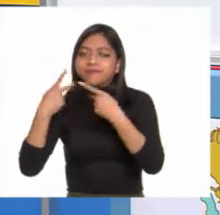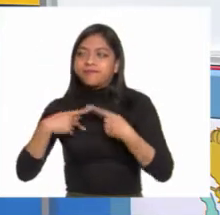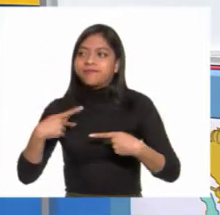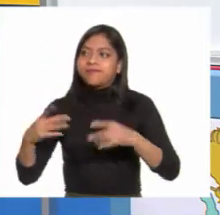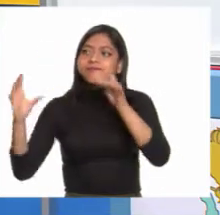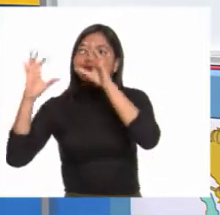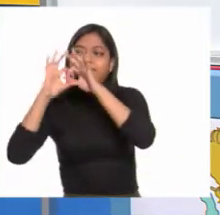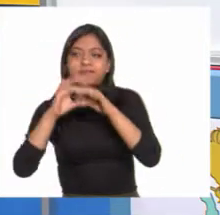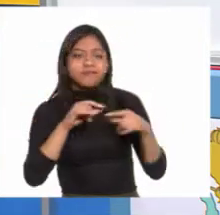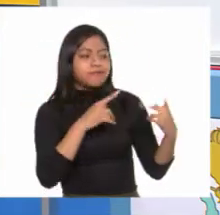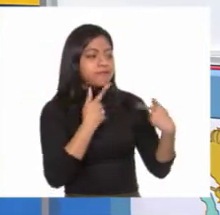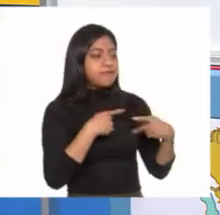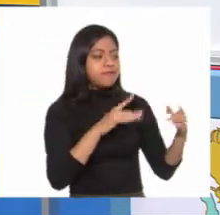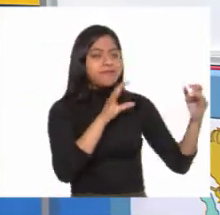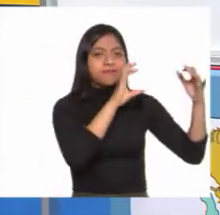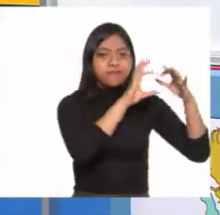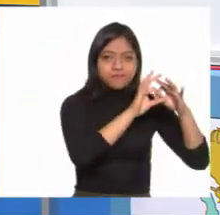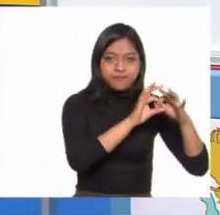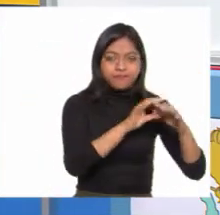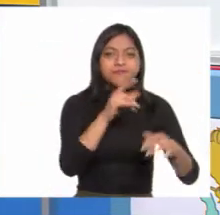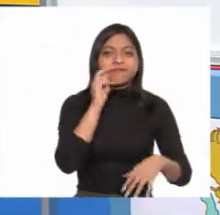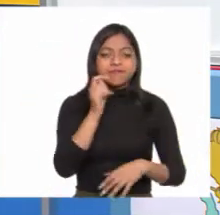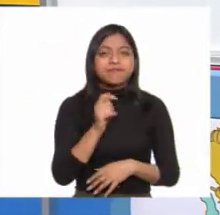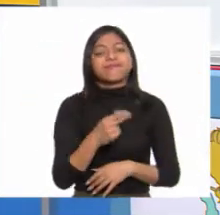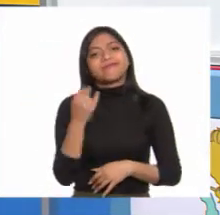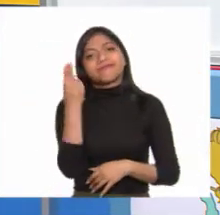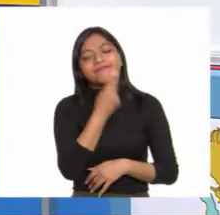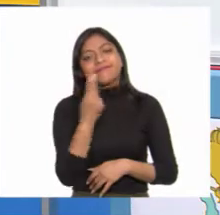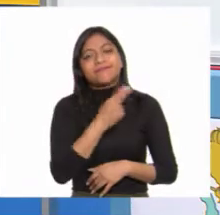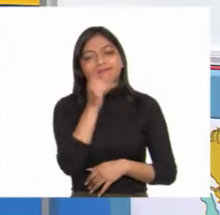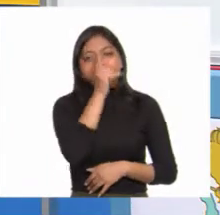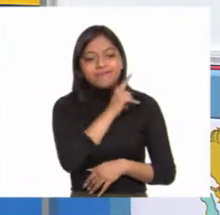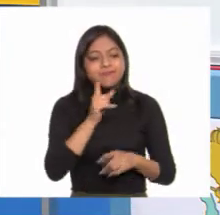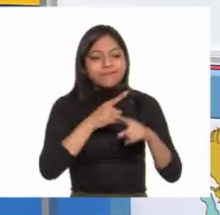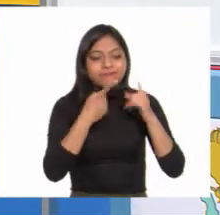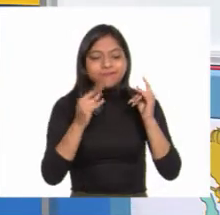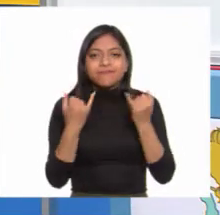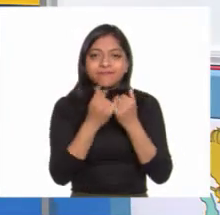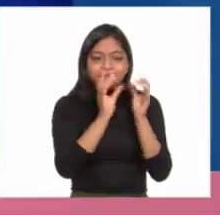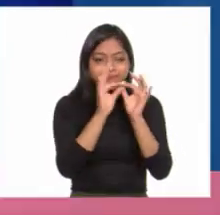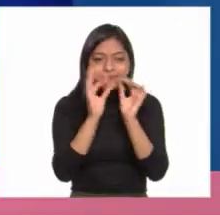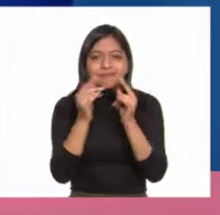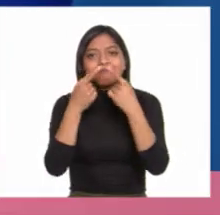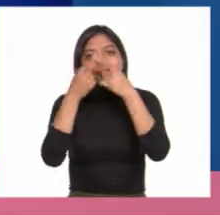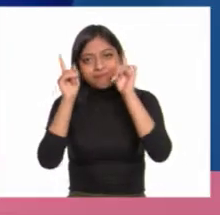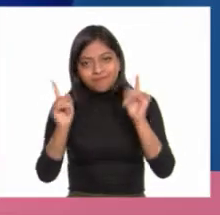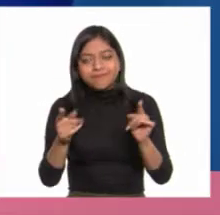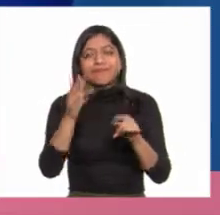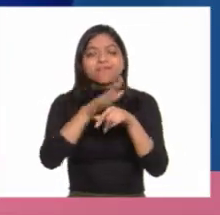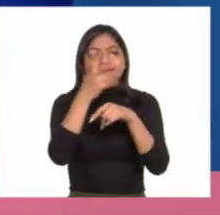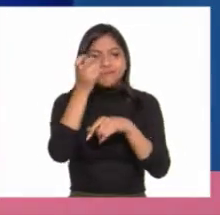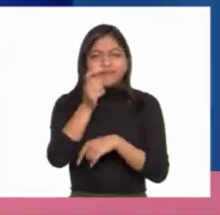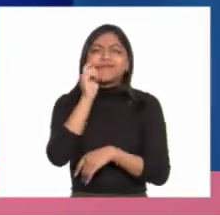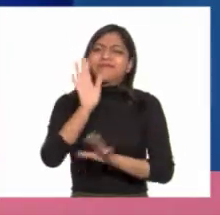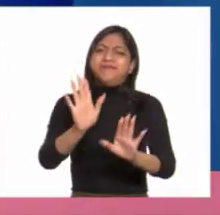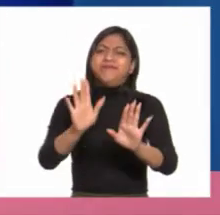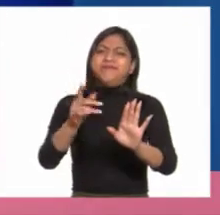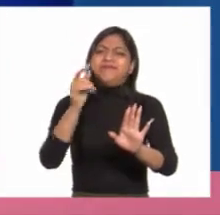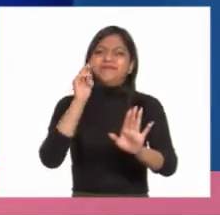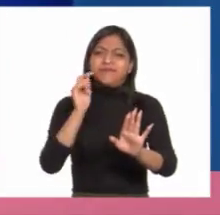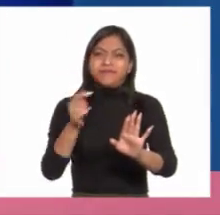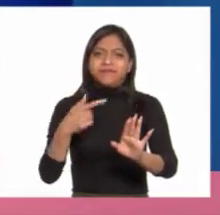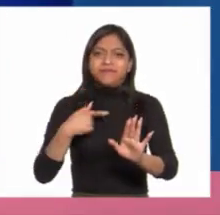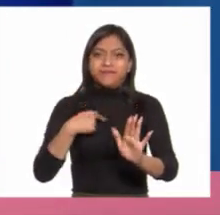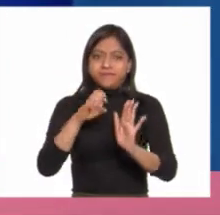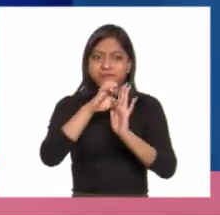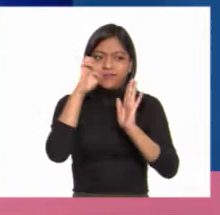vocabulario diferente, adecuado a los destinatarios y a la intención de esa descripción. ¿Es decir que a mí no me